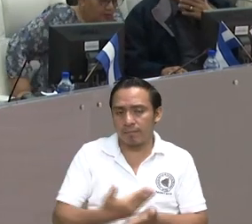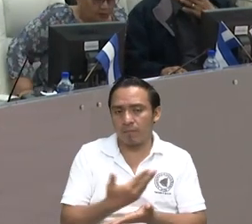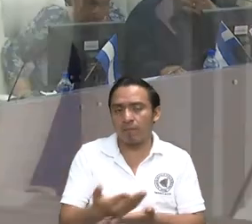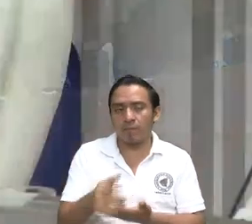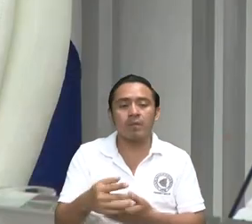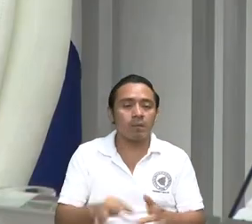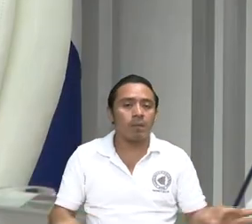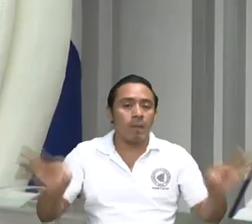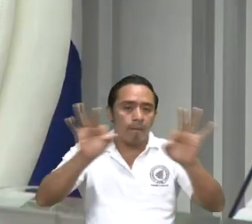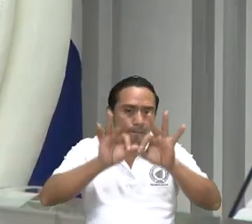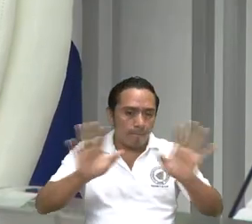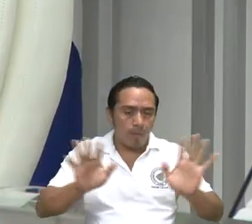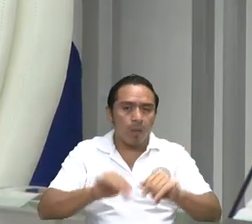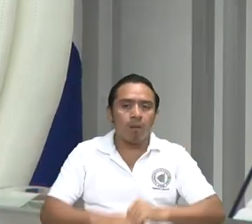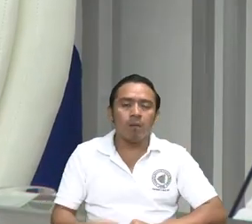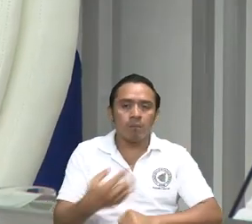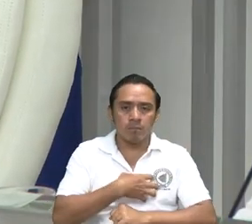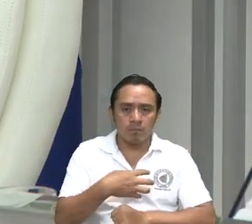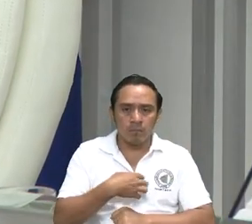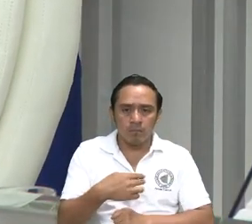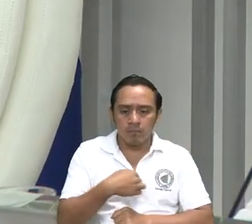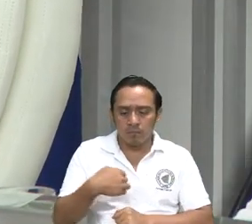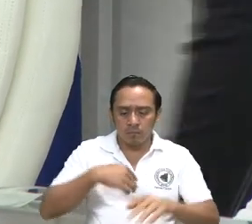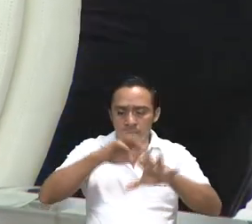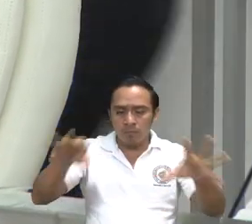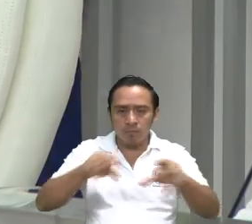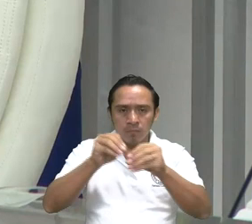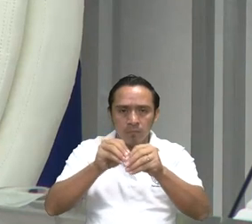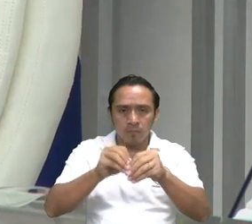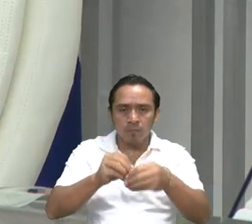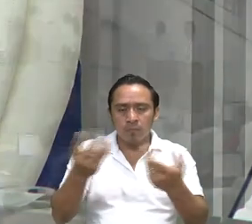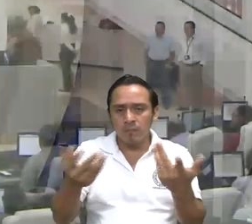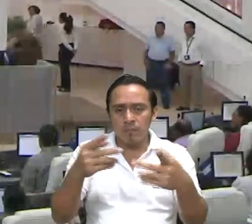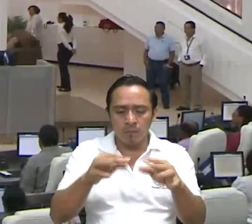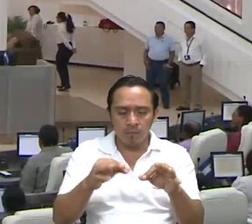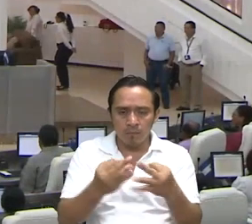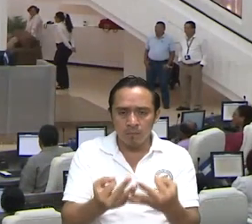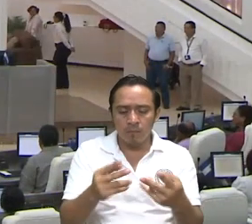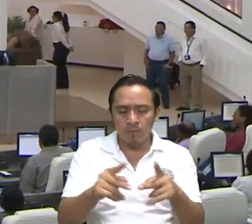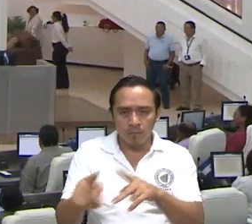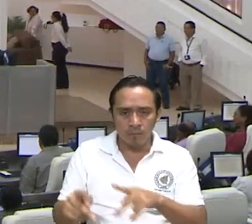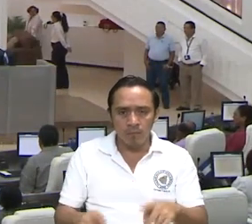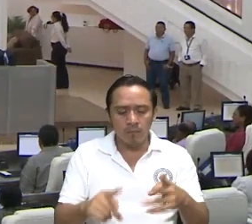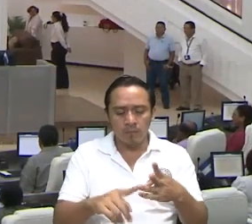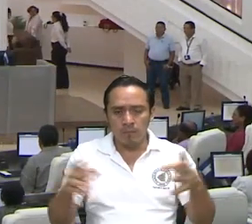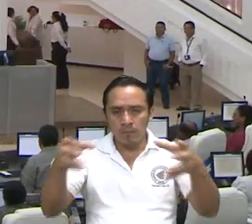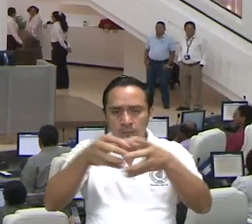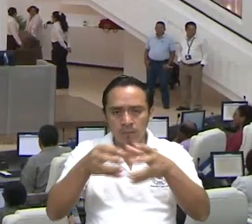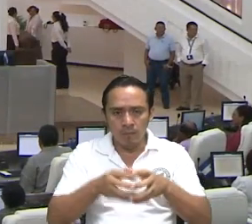elemento esencial para el desarrollo integral de las personas, familias y